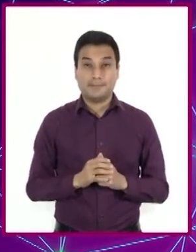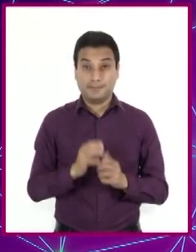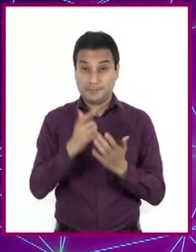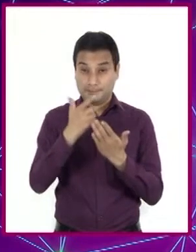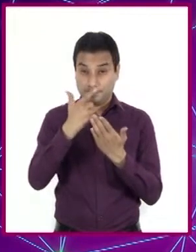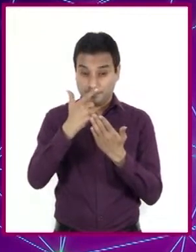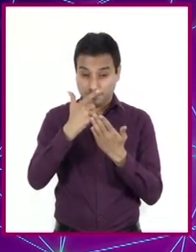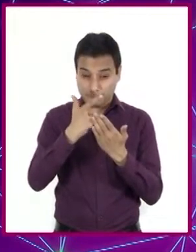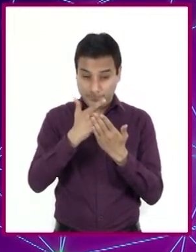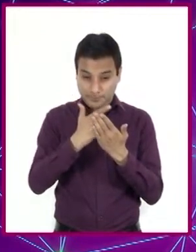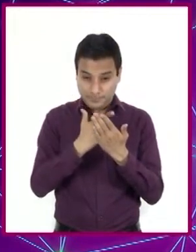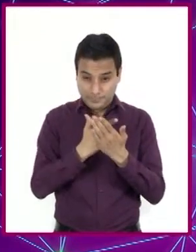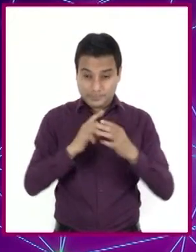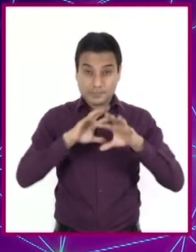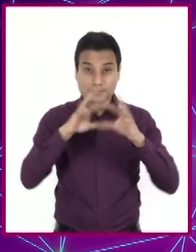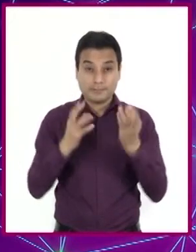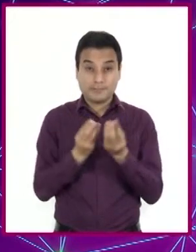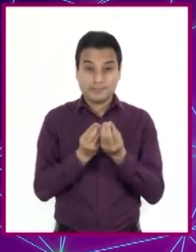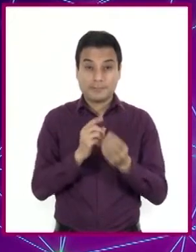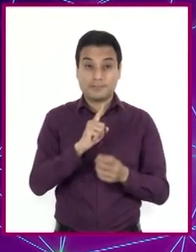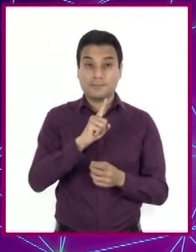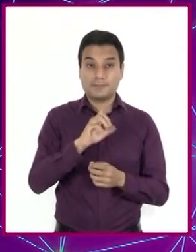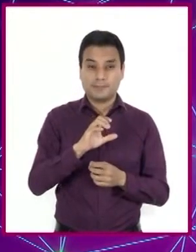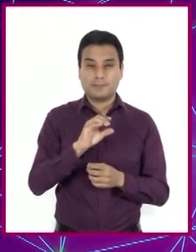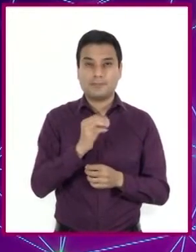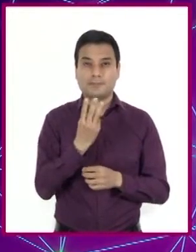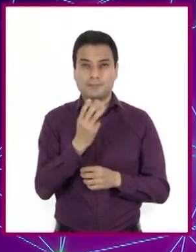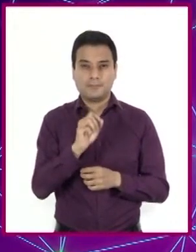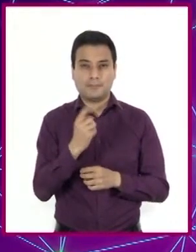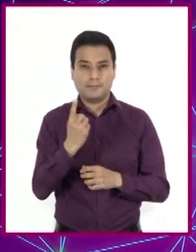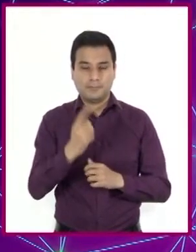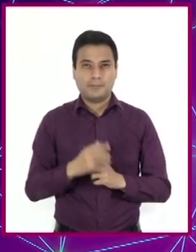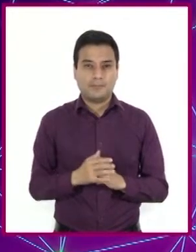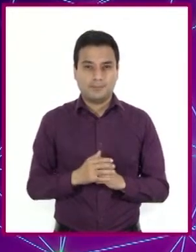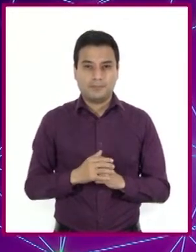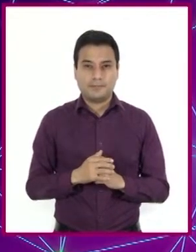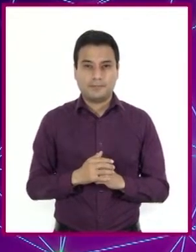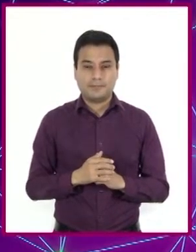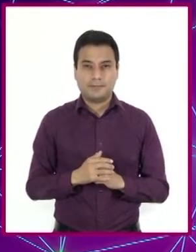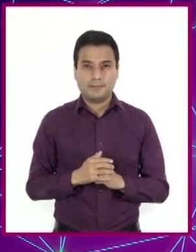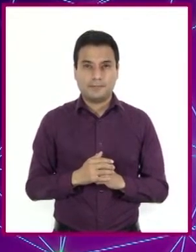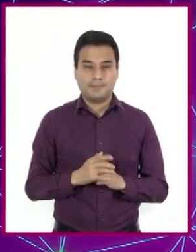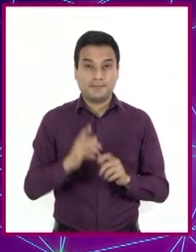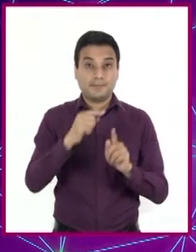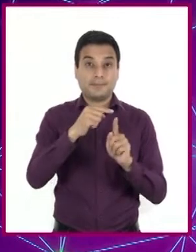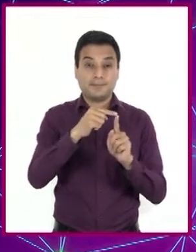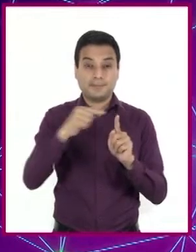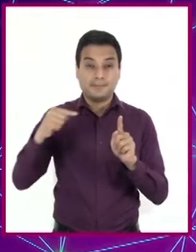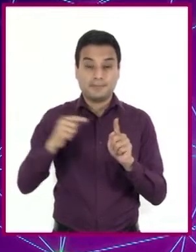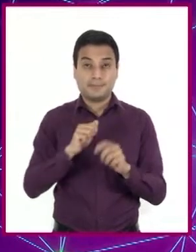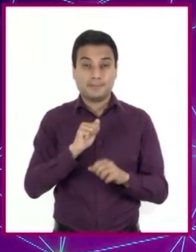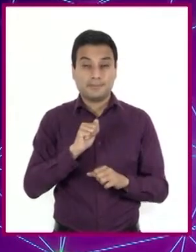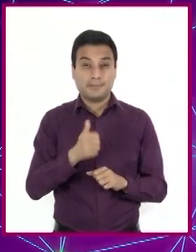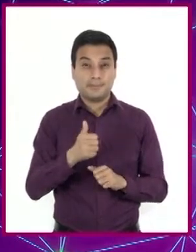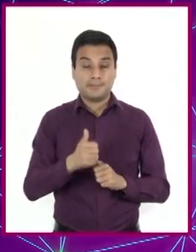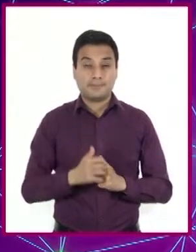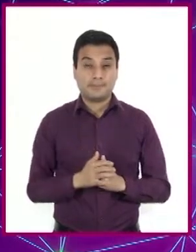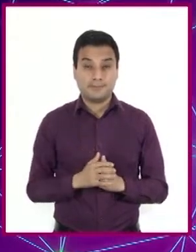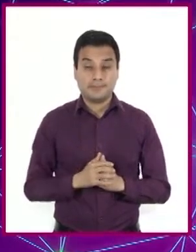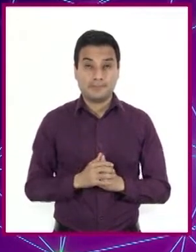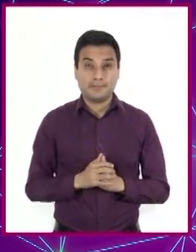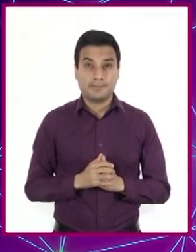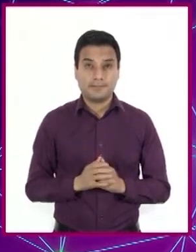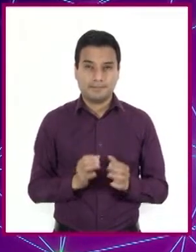distancias es igual a 193.1 y al dividirla entre los 11 datos